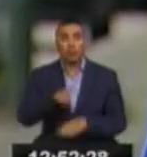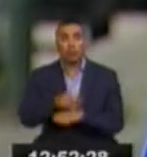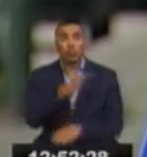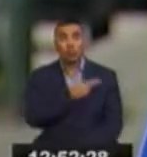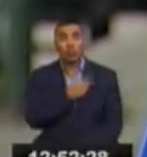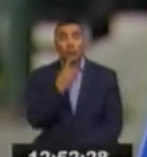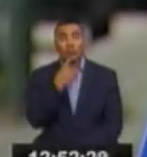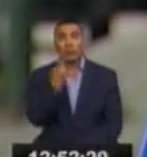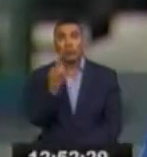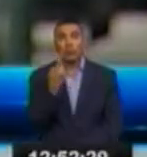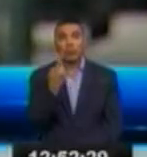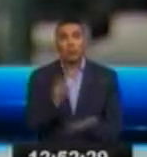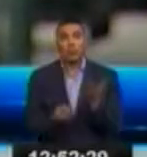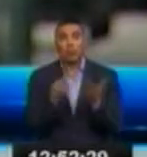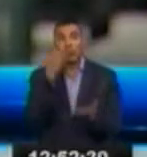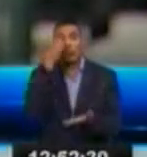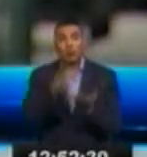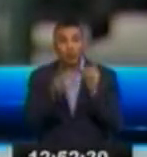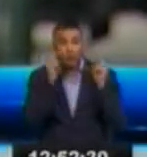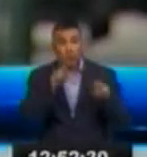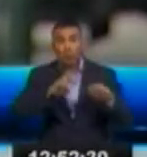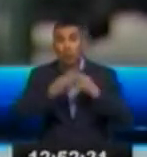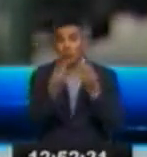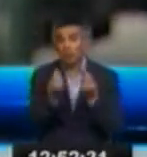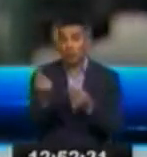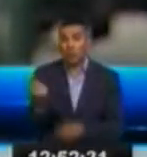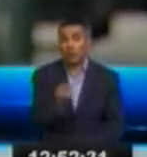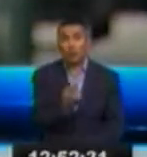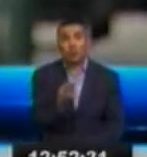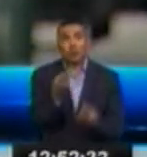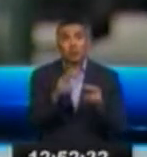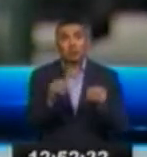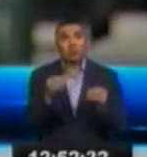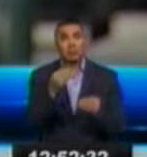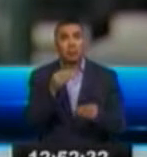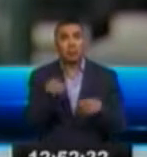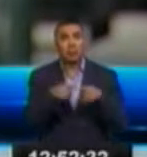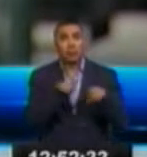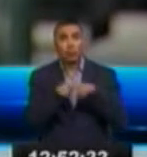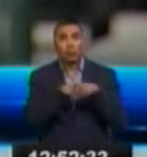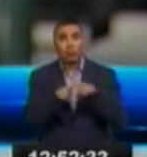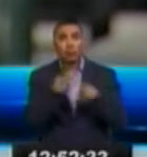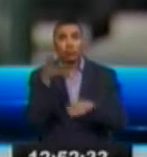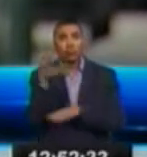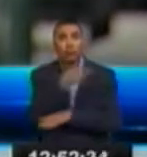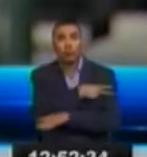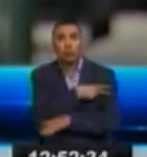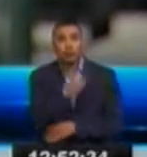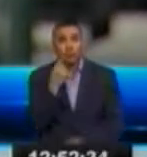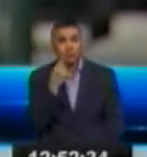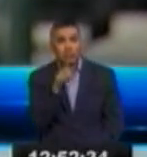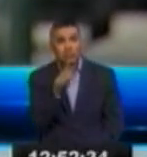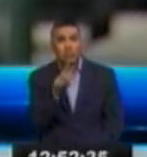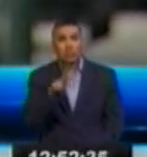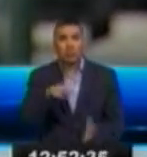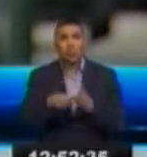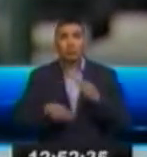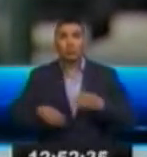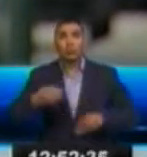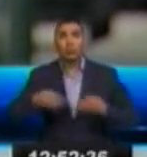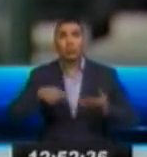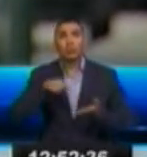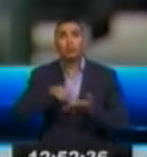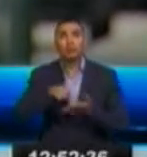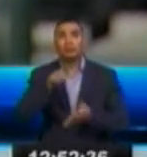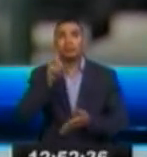universidad anunció que por haberse detectado irregularidades e inconsistencias en el quinto concurso de méritos y oposición, la Corte Provincial